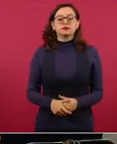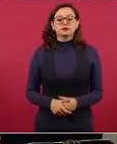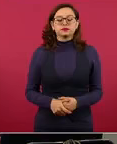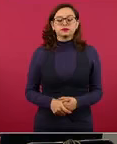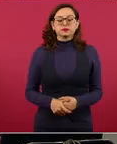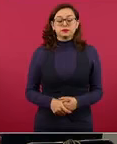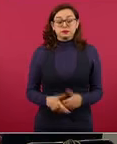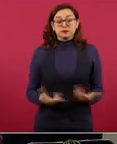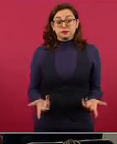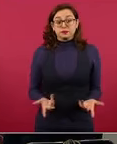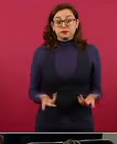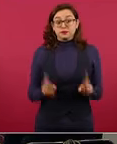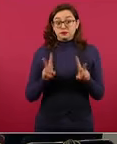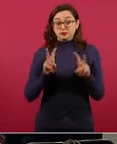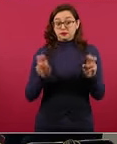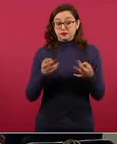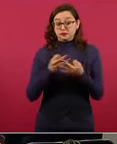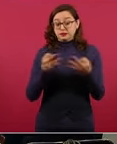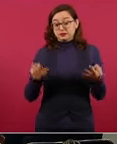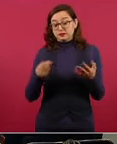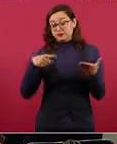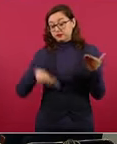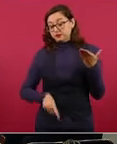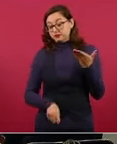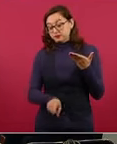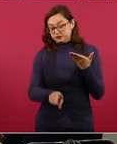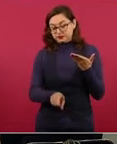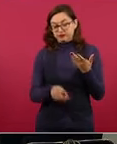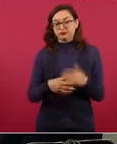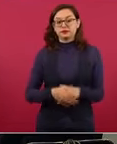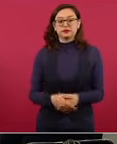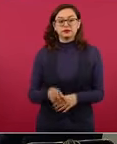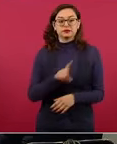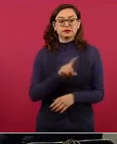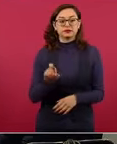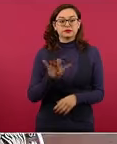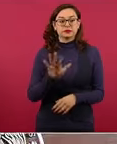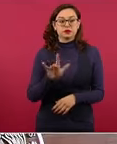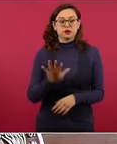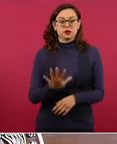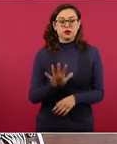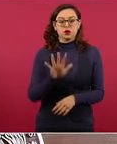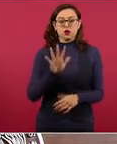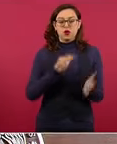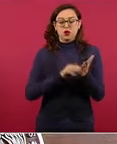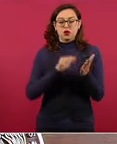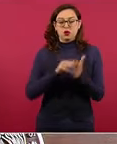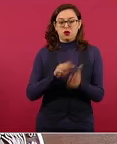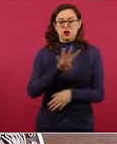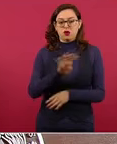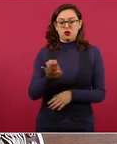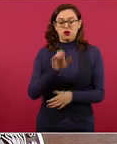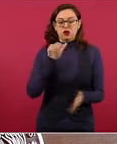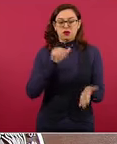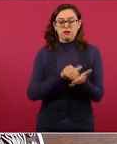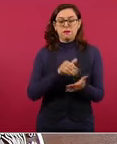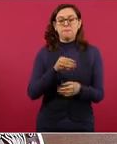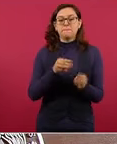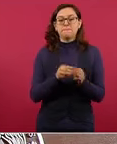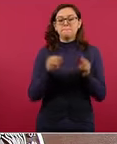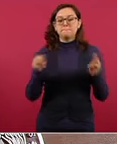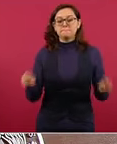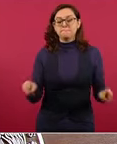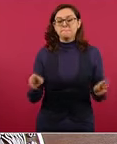subterráneo de los 154 mil 400 154 millones 400 mil metros